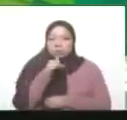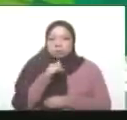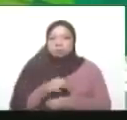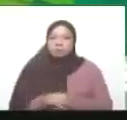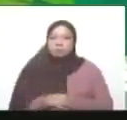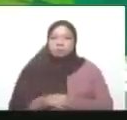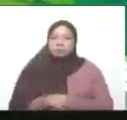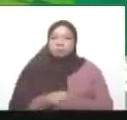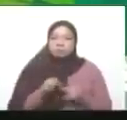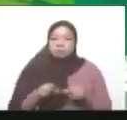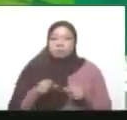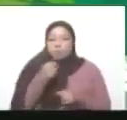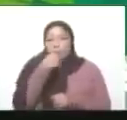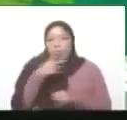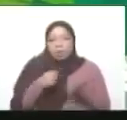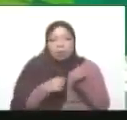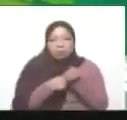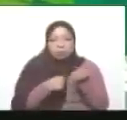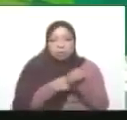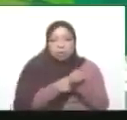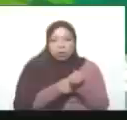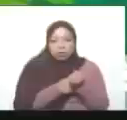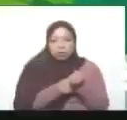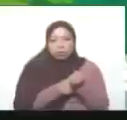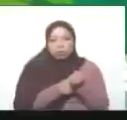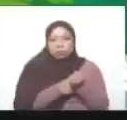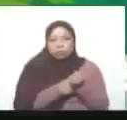para sentirse guapo y apoyado